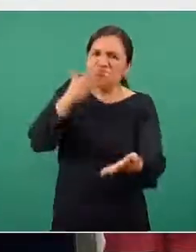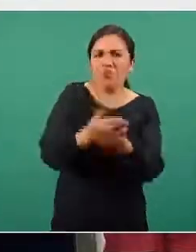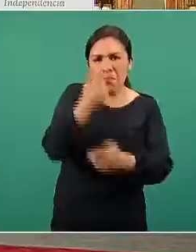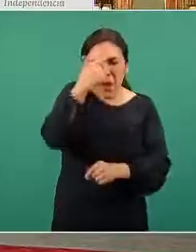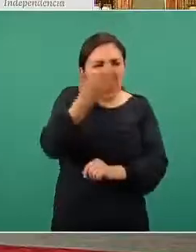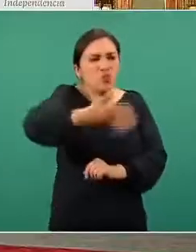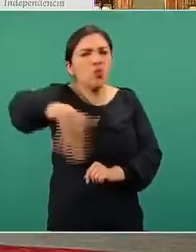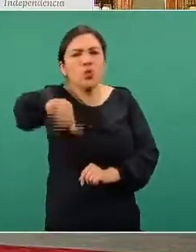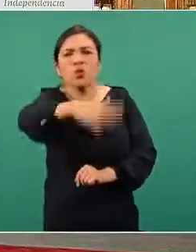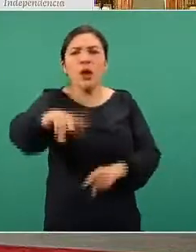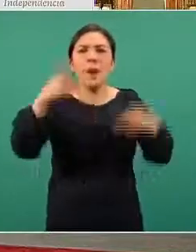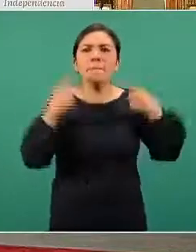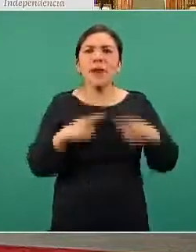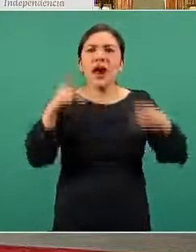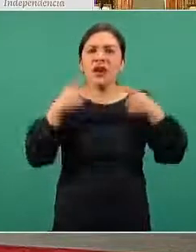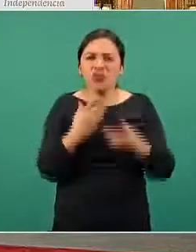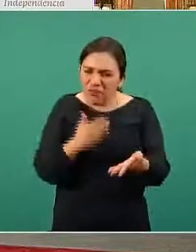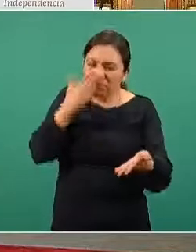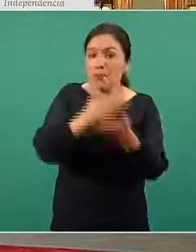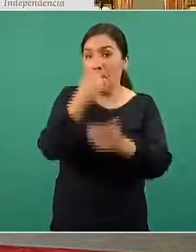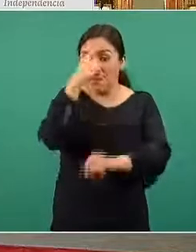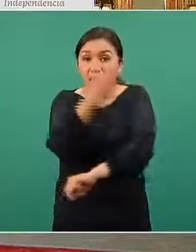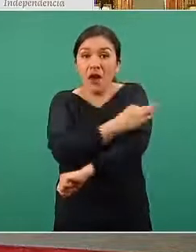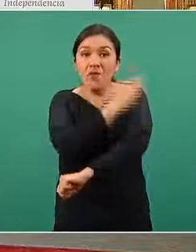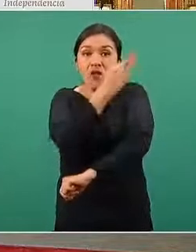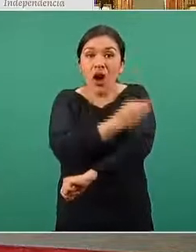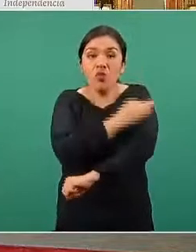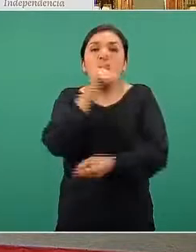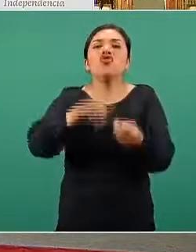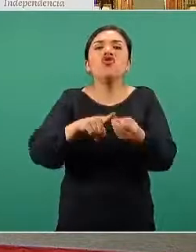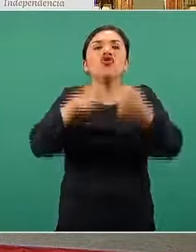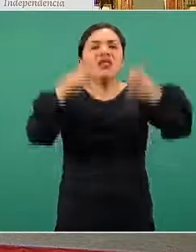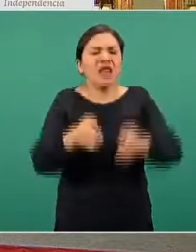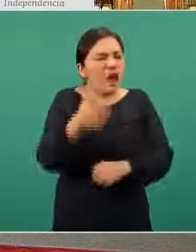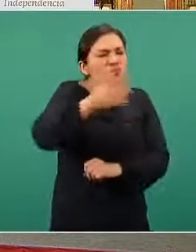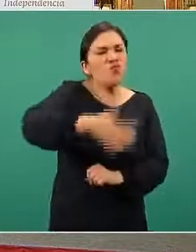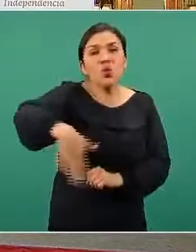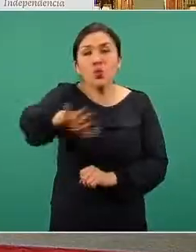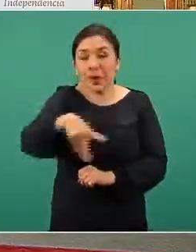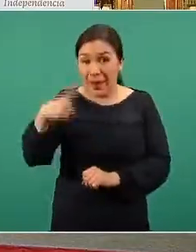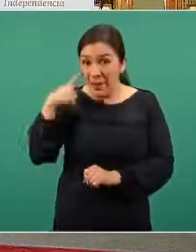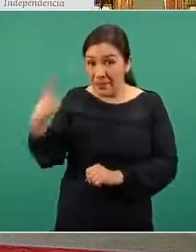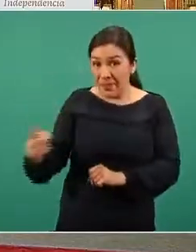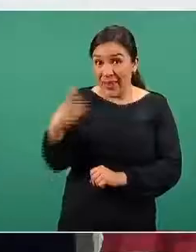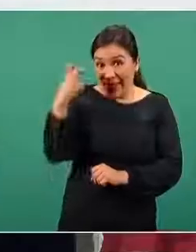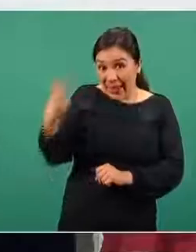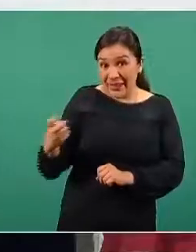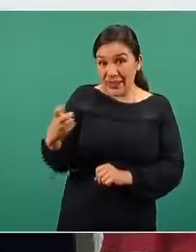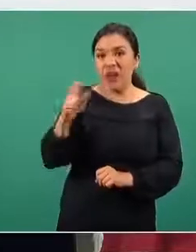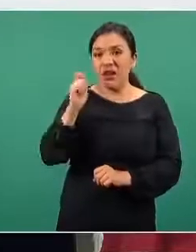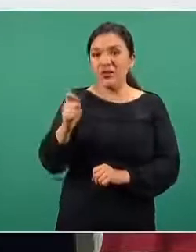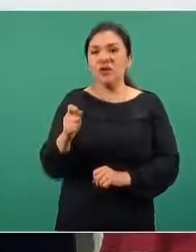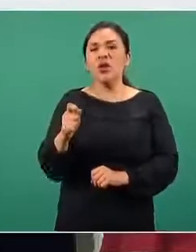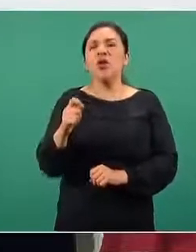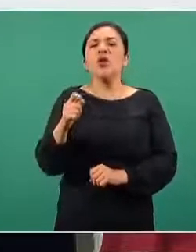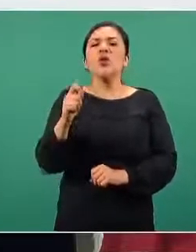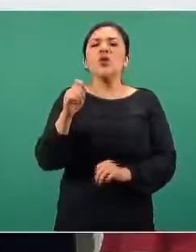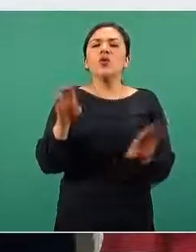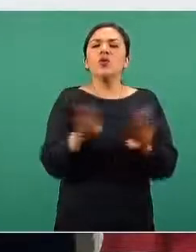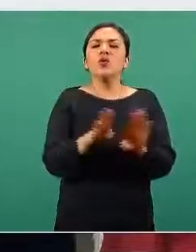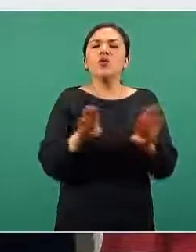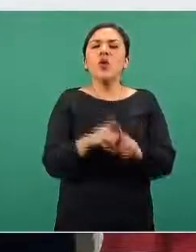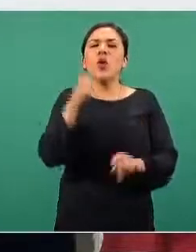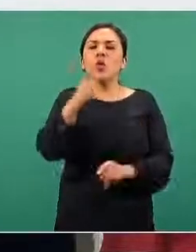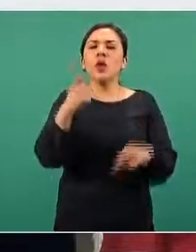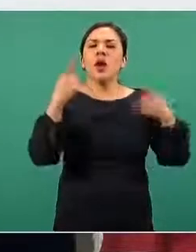los pacientes, ir a vacunarlos a donde estaban postrados. Aquí ven ustedes, un chalán, así le decimos nosotros,